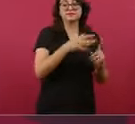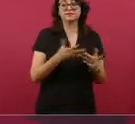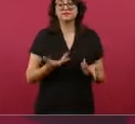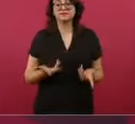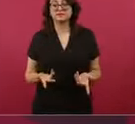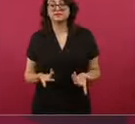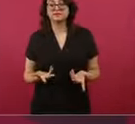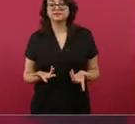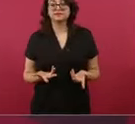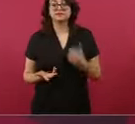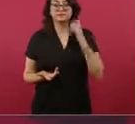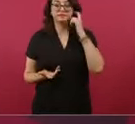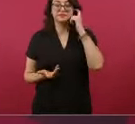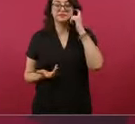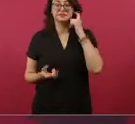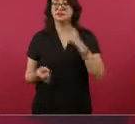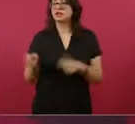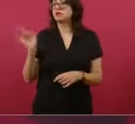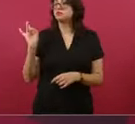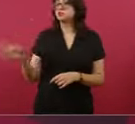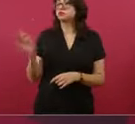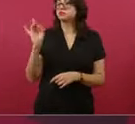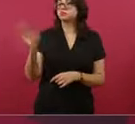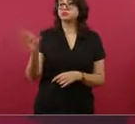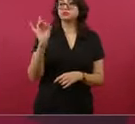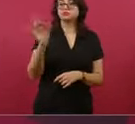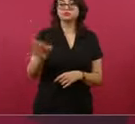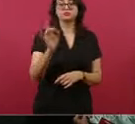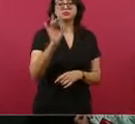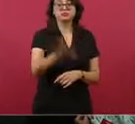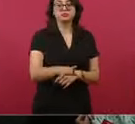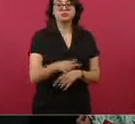descalificar para ver si ganan. Lo que